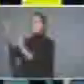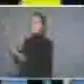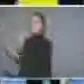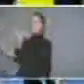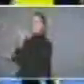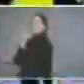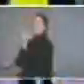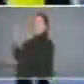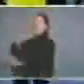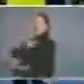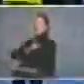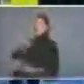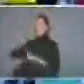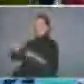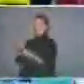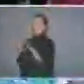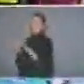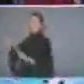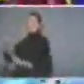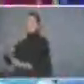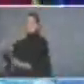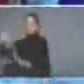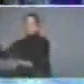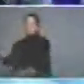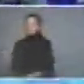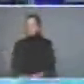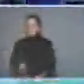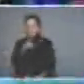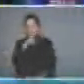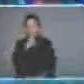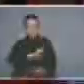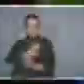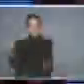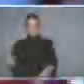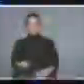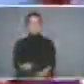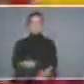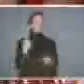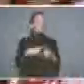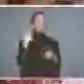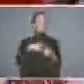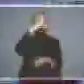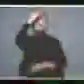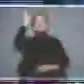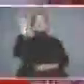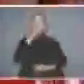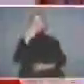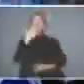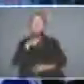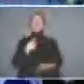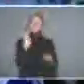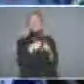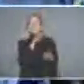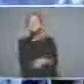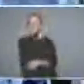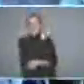entero si el gerente. Santa Cruz, vaya par de canchanchanes. Santa Cruz, no te olvides, carnavales. Santa Cruz es lo que